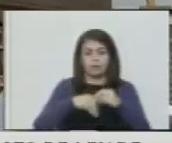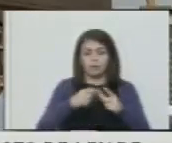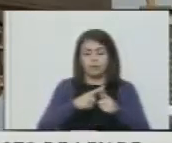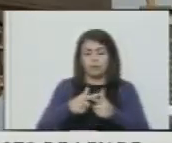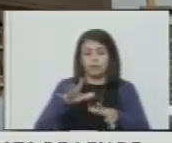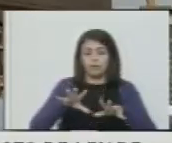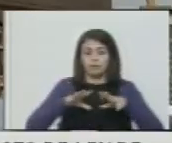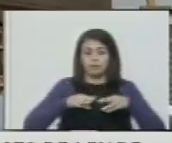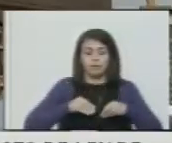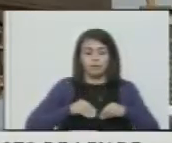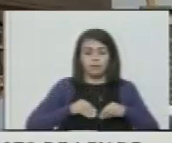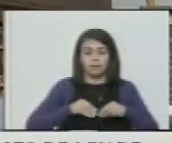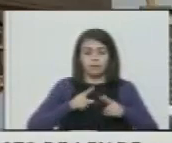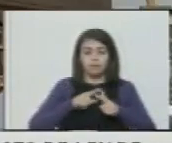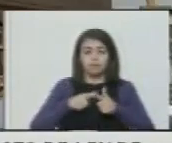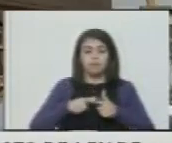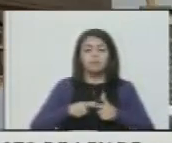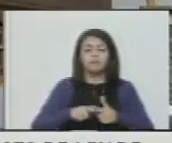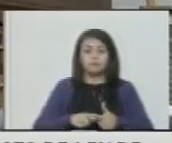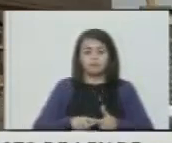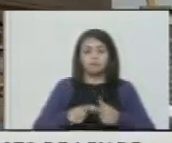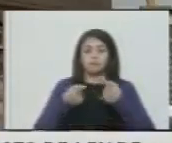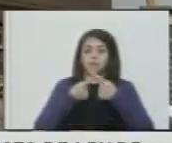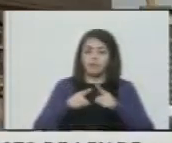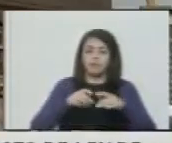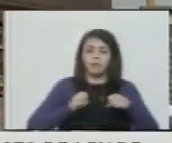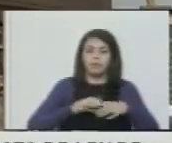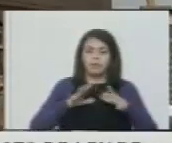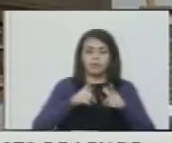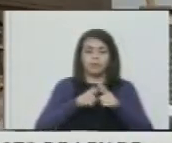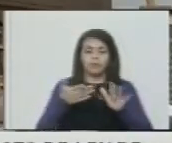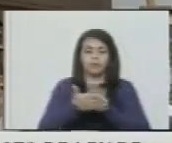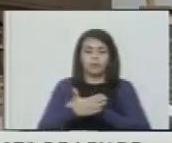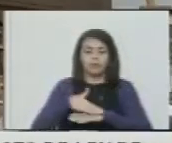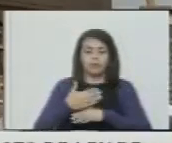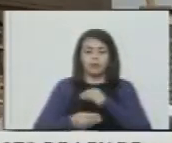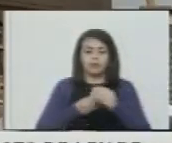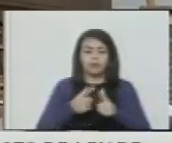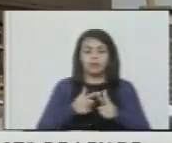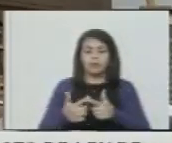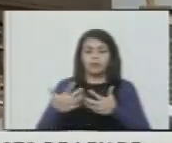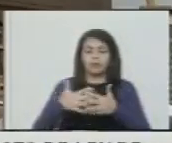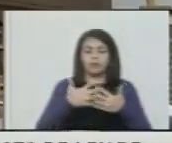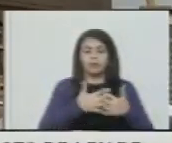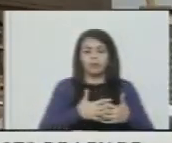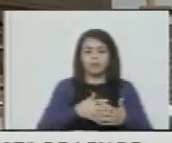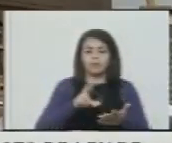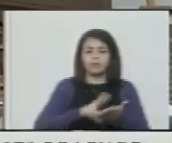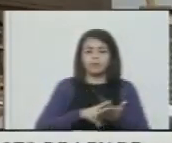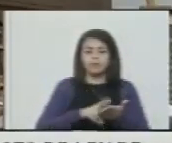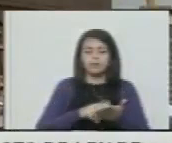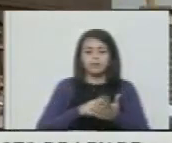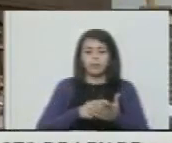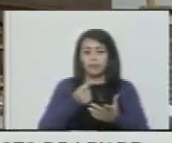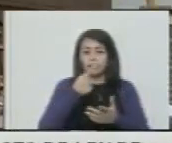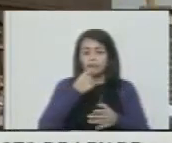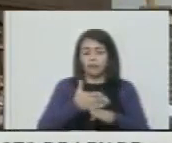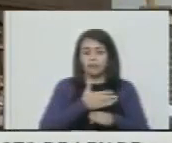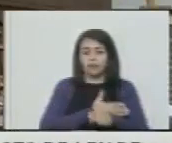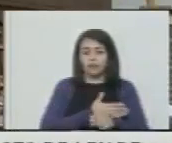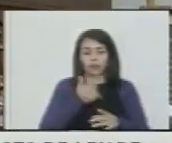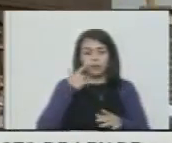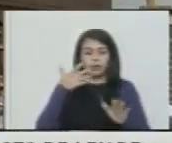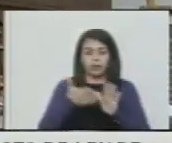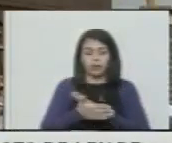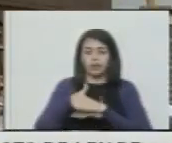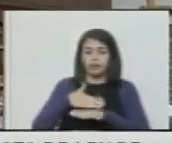de negocio aceptados de cedentes extranjeras. Las empresas de seguro y de medicina